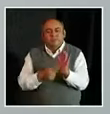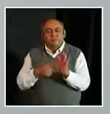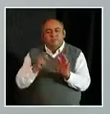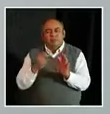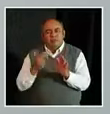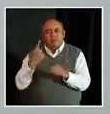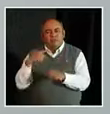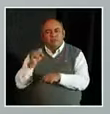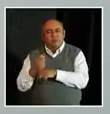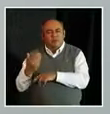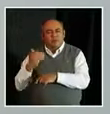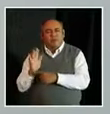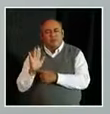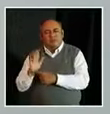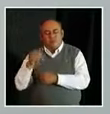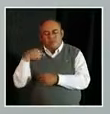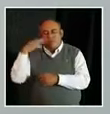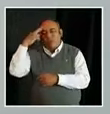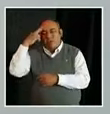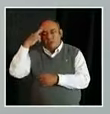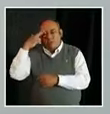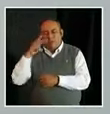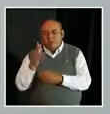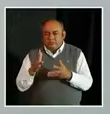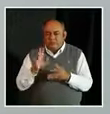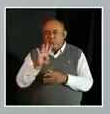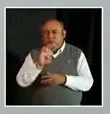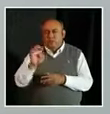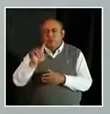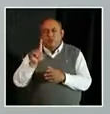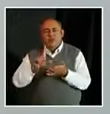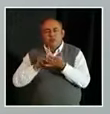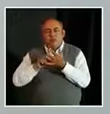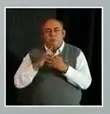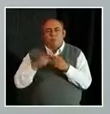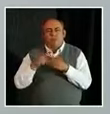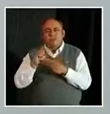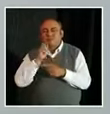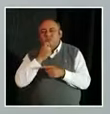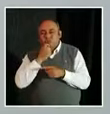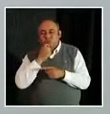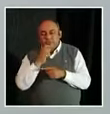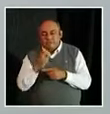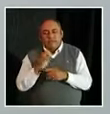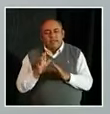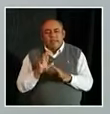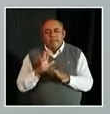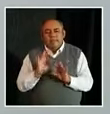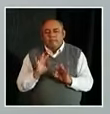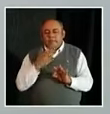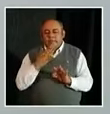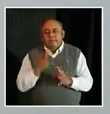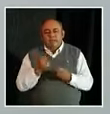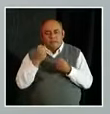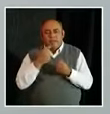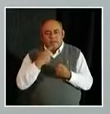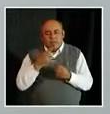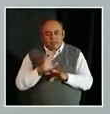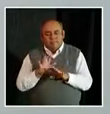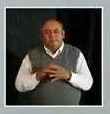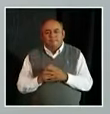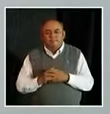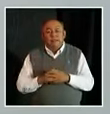sí traigo la cifra de 400 litros por segundo ya recuperados con la modulación. Si me permites,